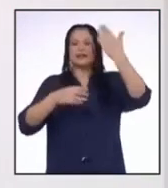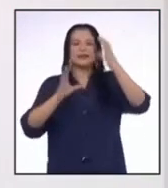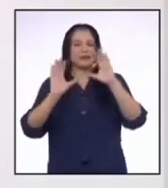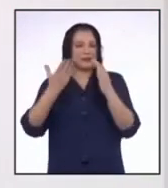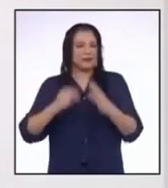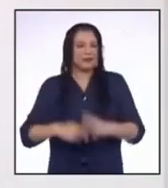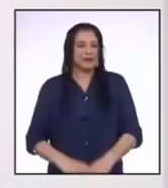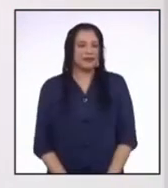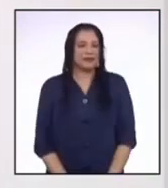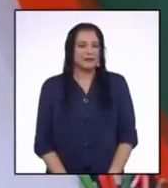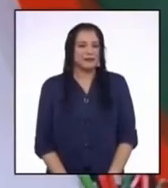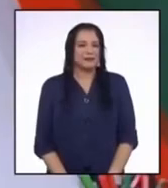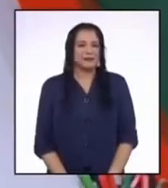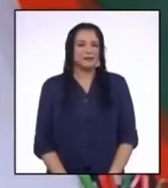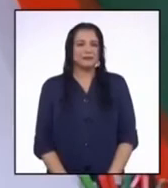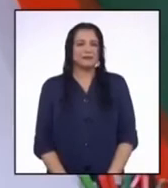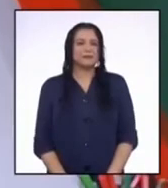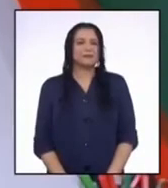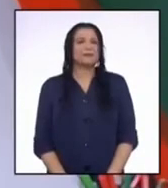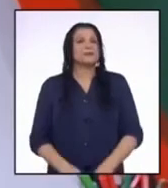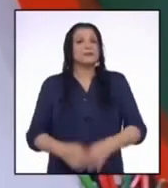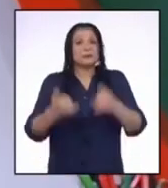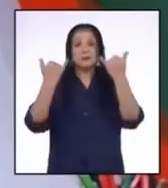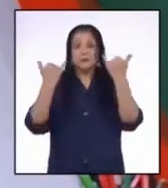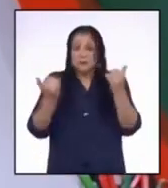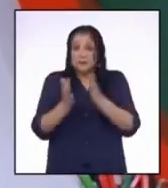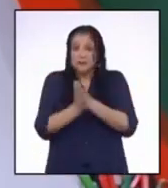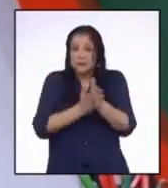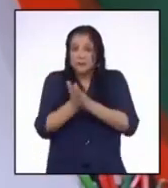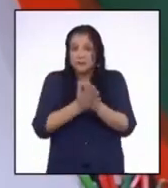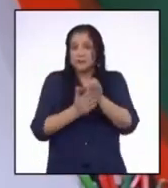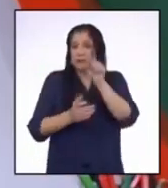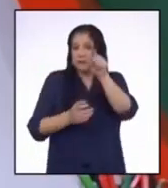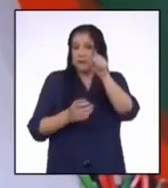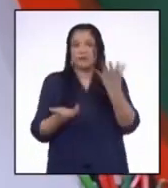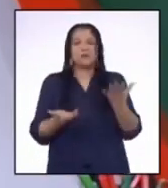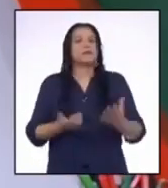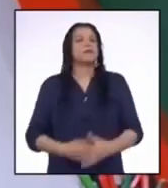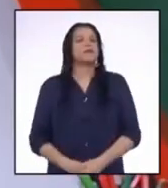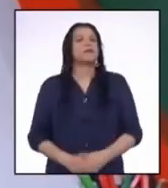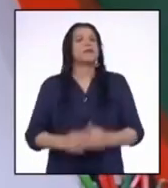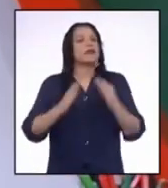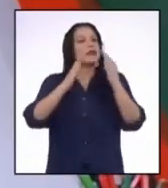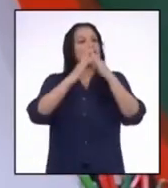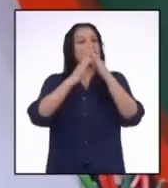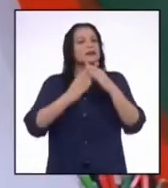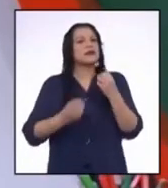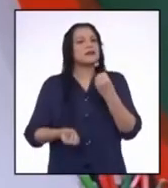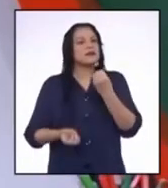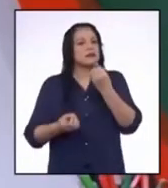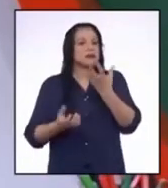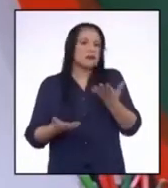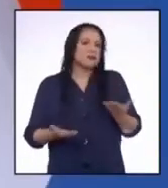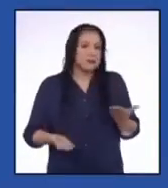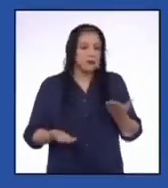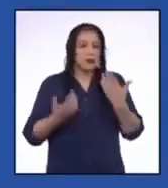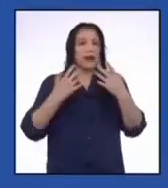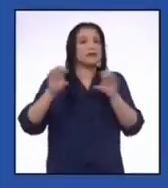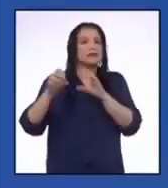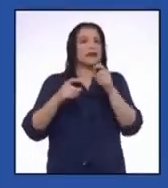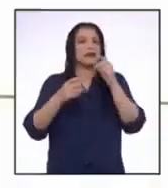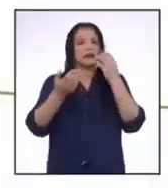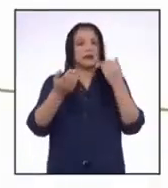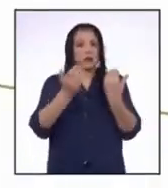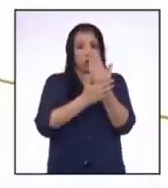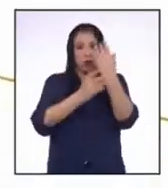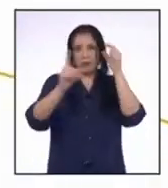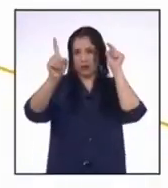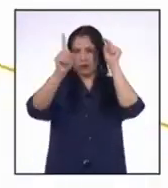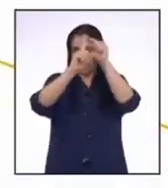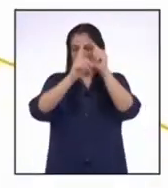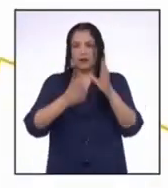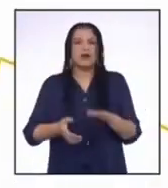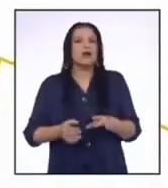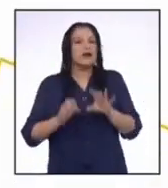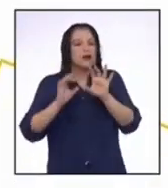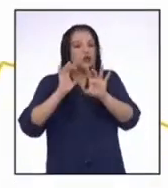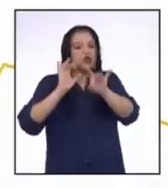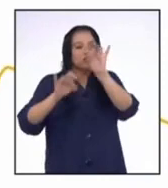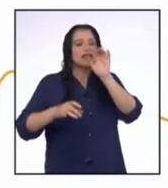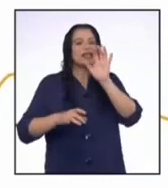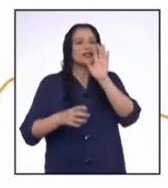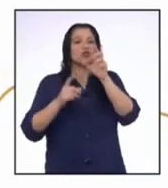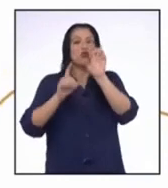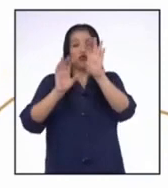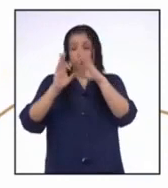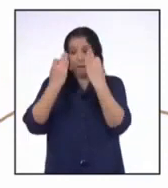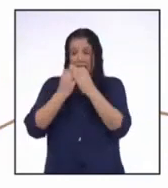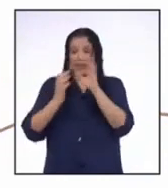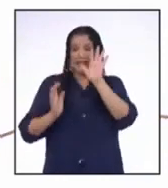próxima clase. Y ahora es tu turno en casa. Te invito a realizar el siguiente reto. Selecciona 5